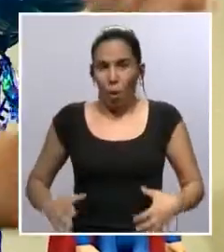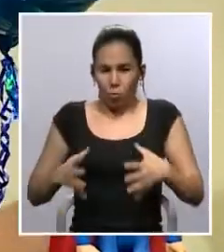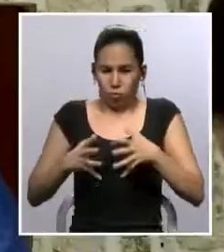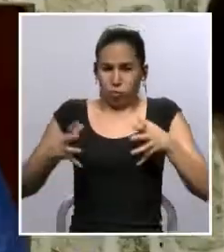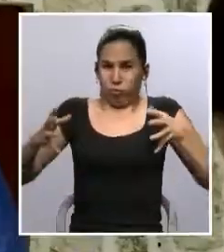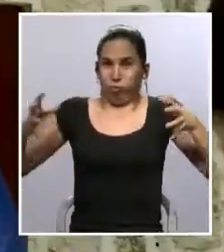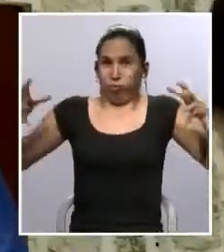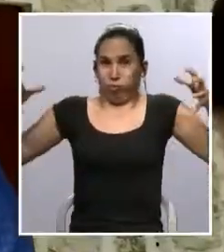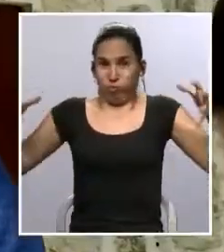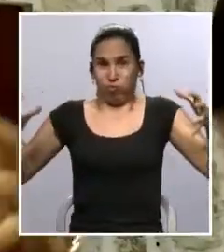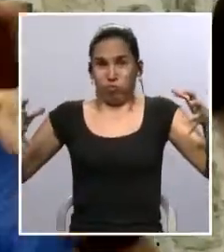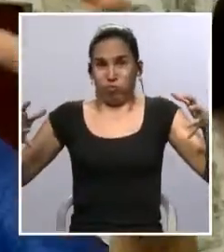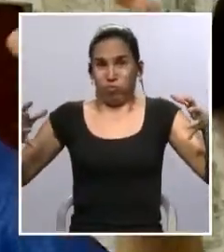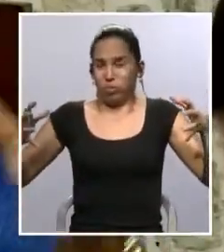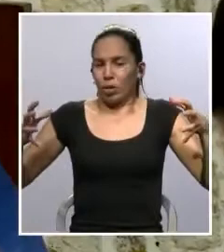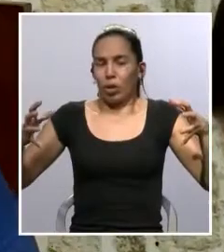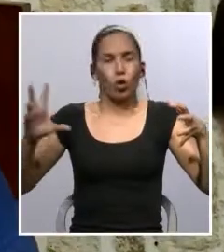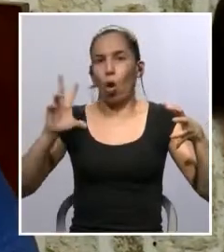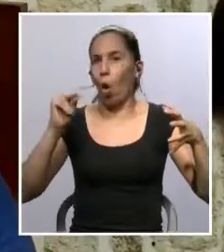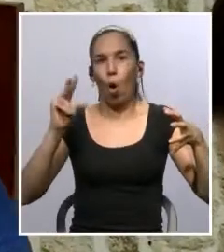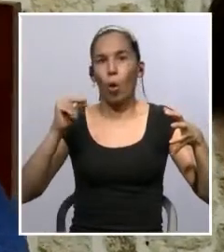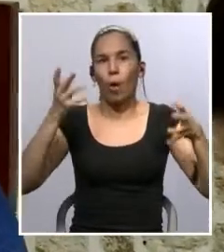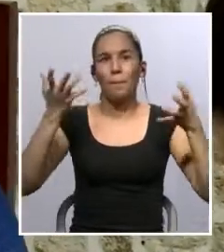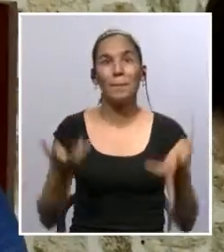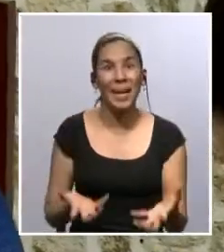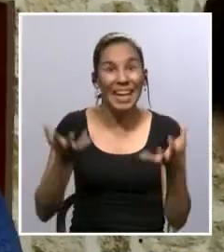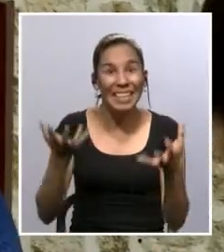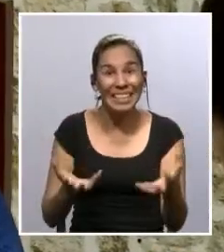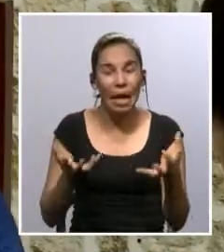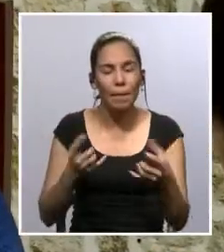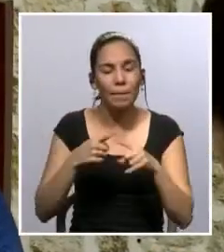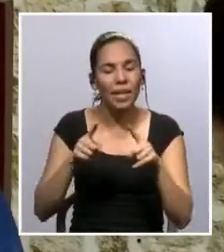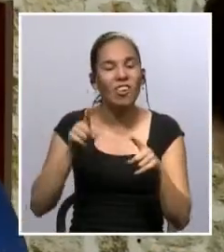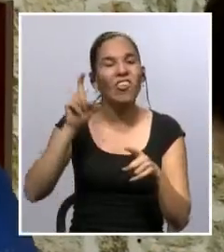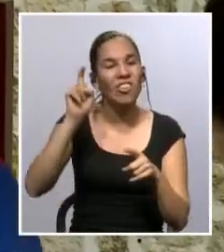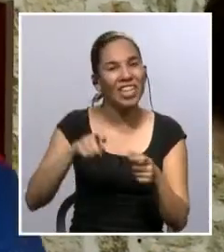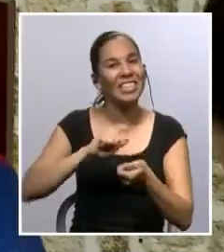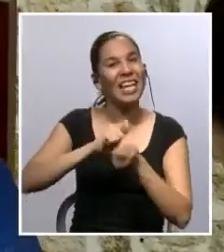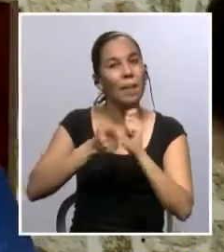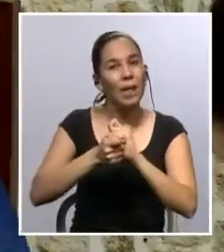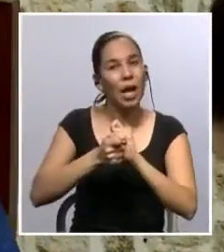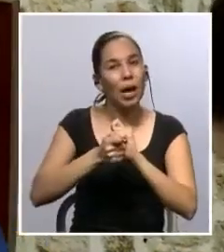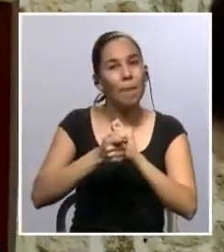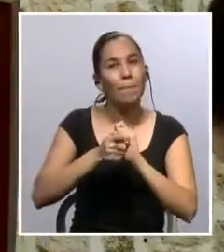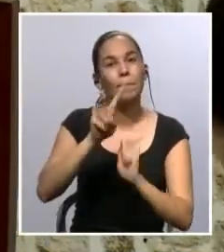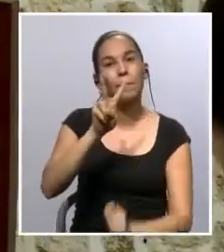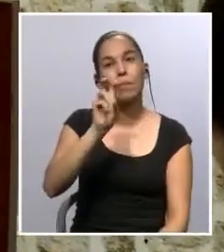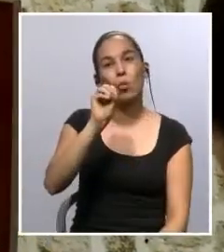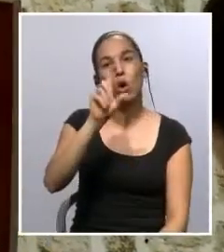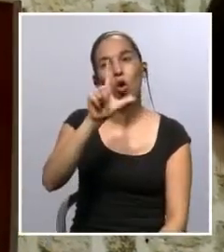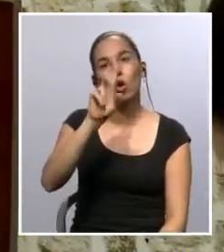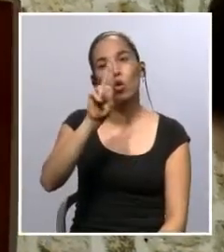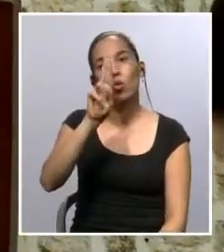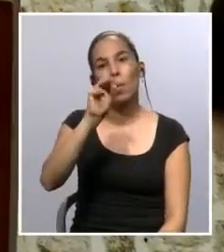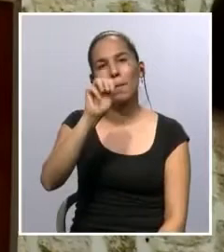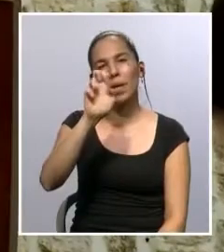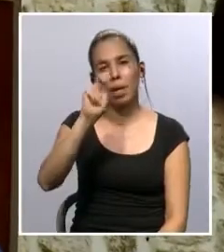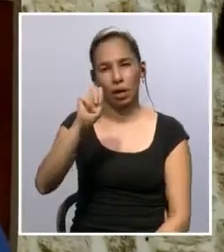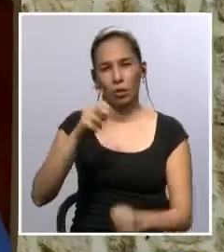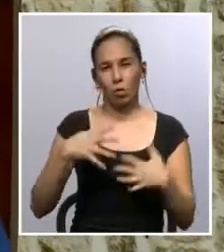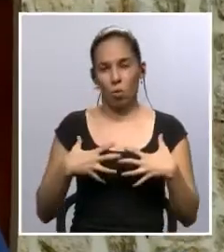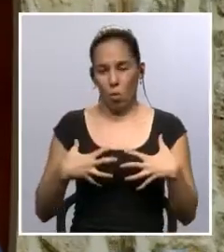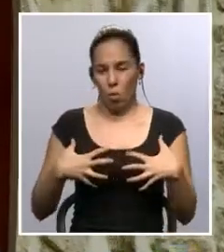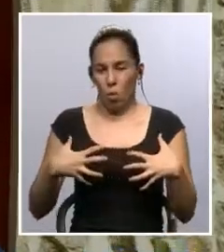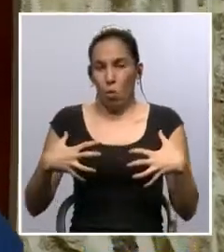No. Lo único que ocupamos cambiar es el tamaño, el volumen de él. Vamos a hacer un poquito de matemática y física en la